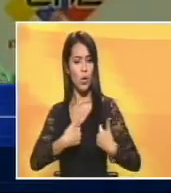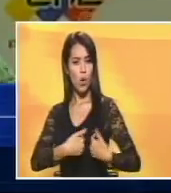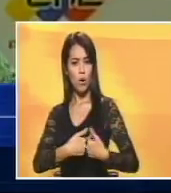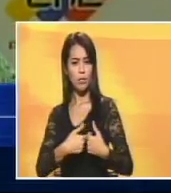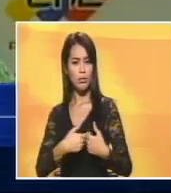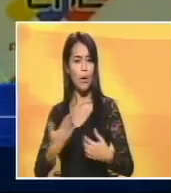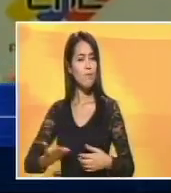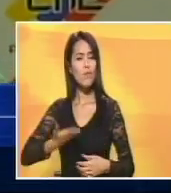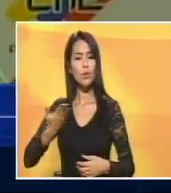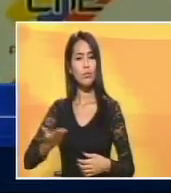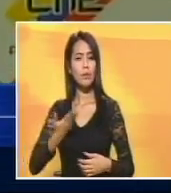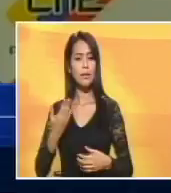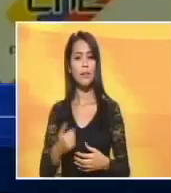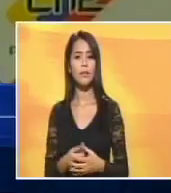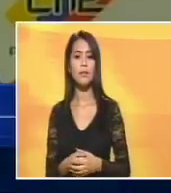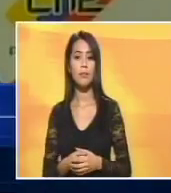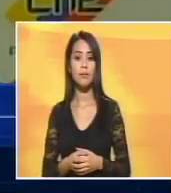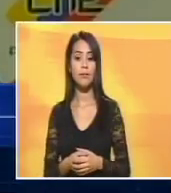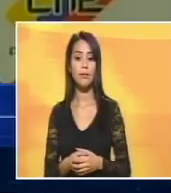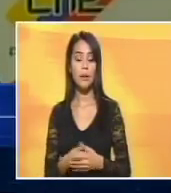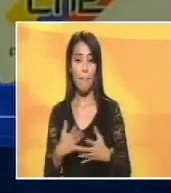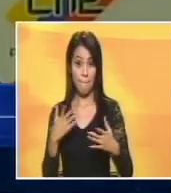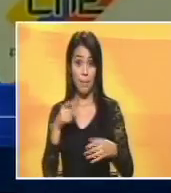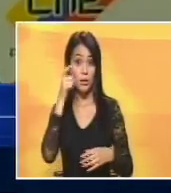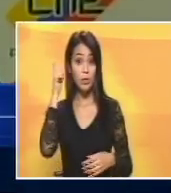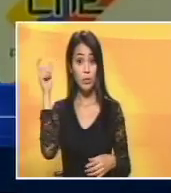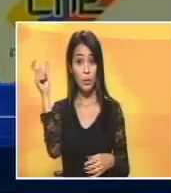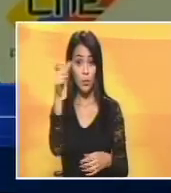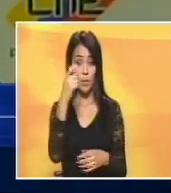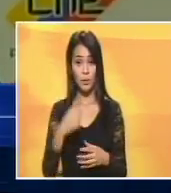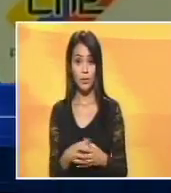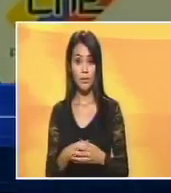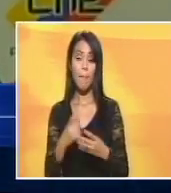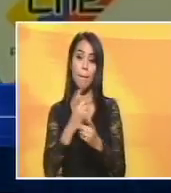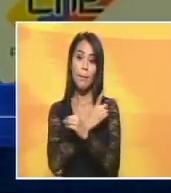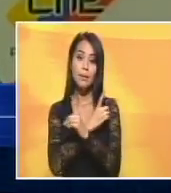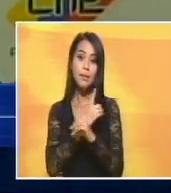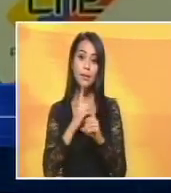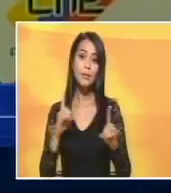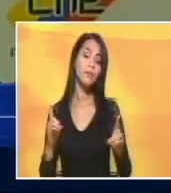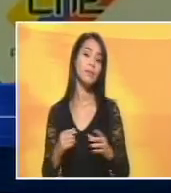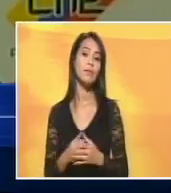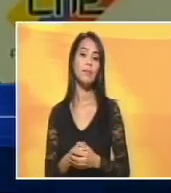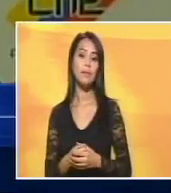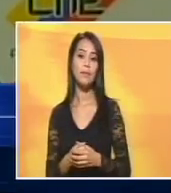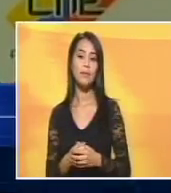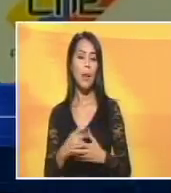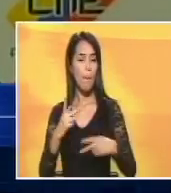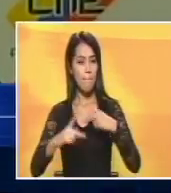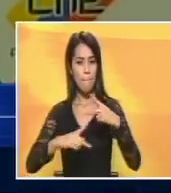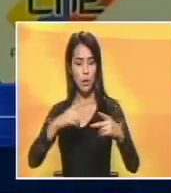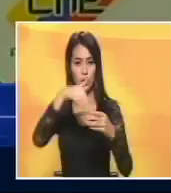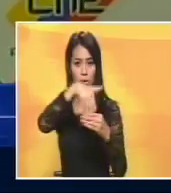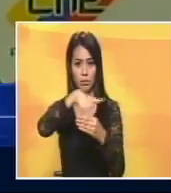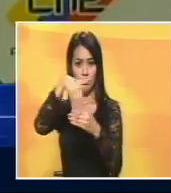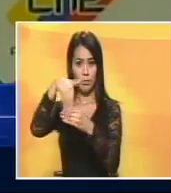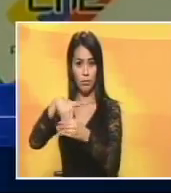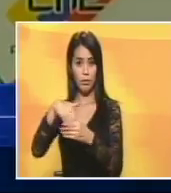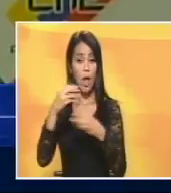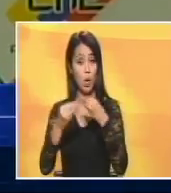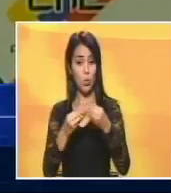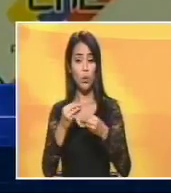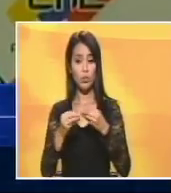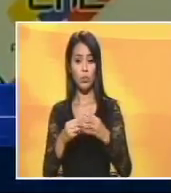base fundamental para este pueblo, para la democracia, como son los procesos electorales, es un